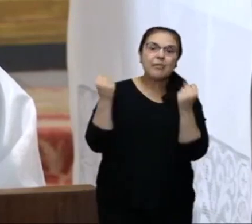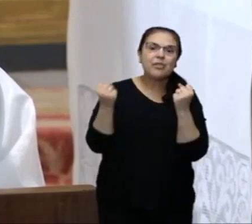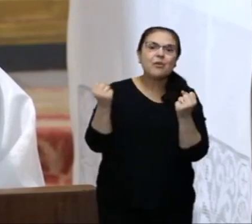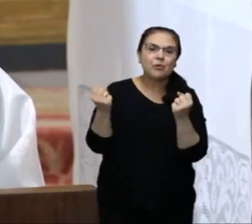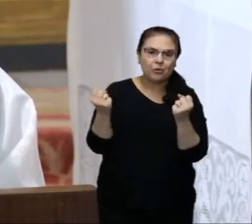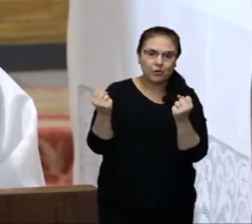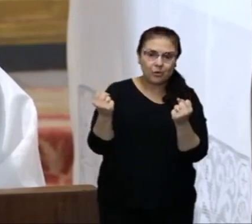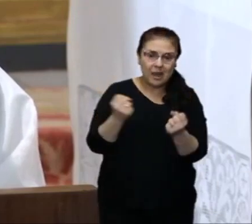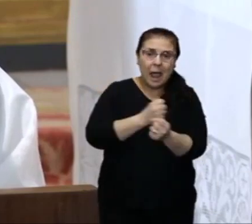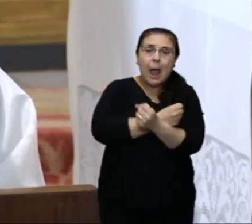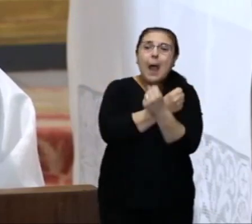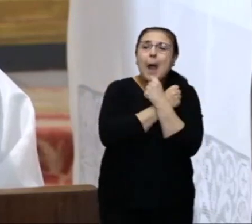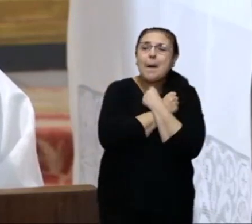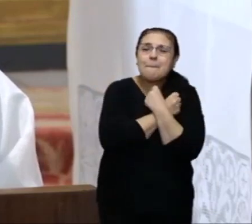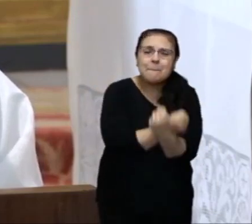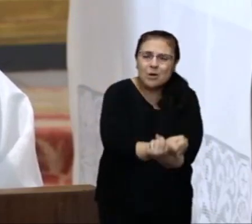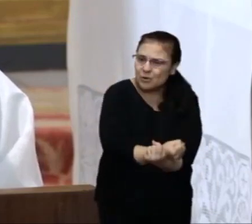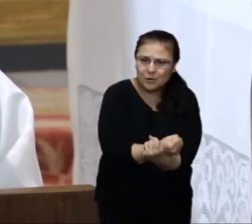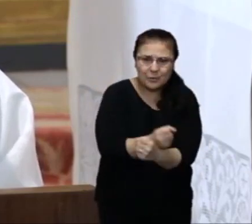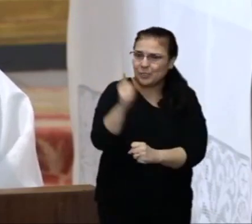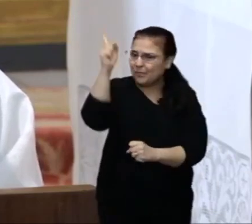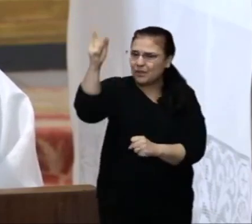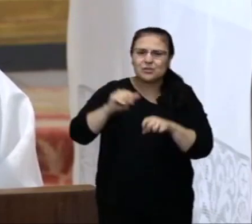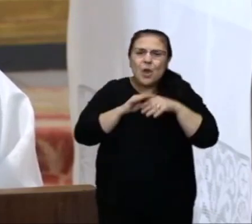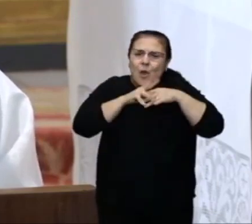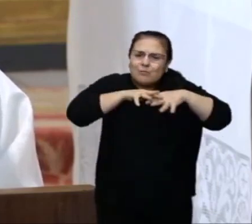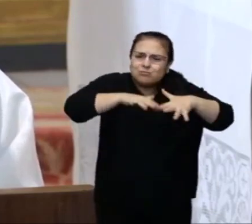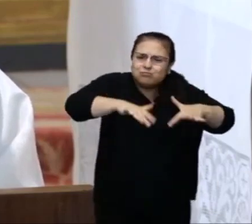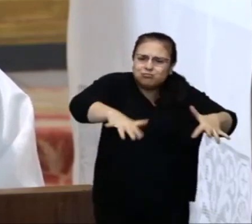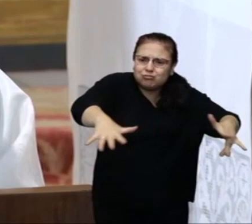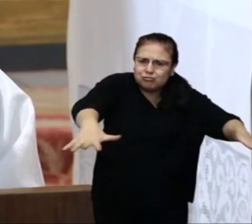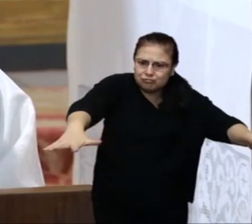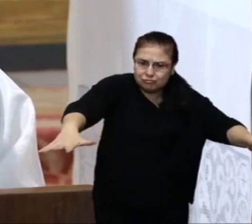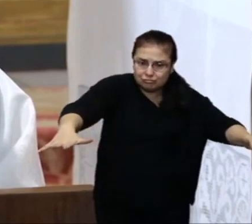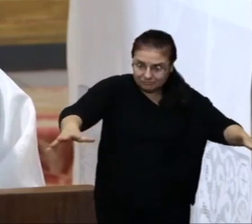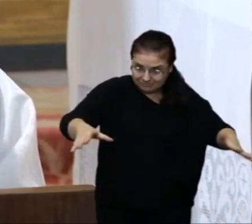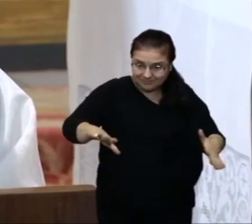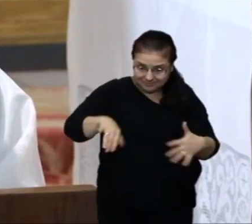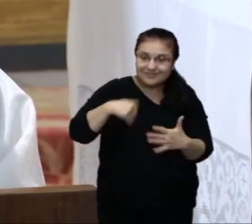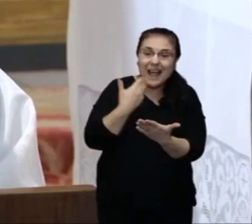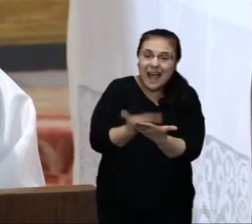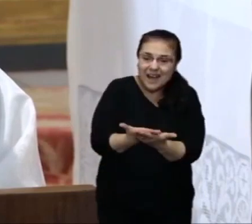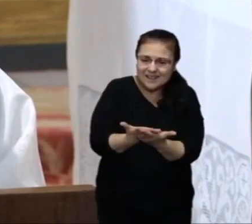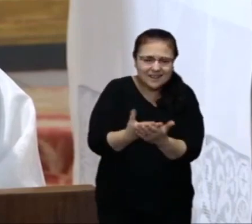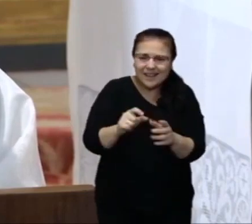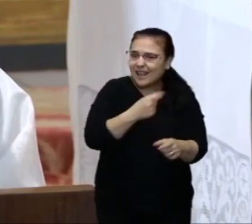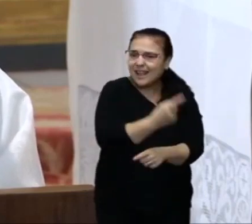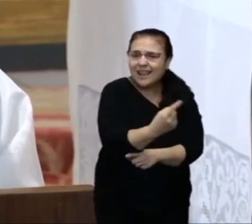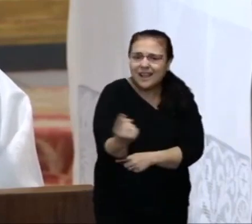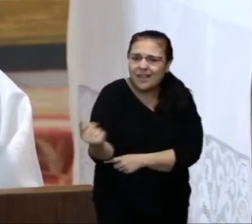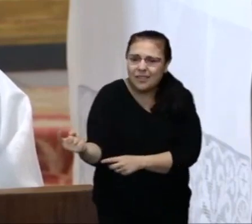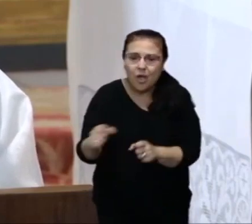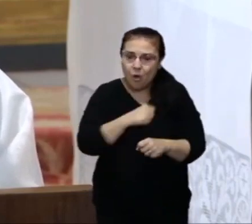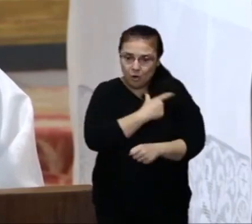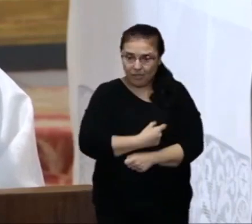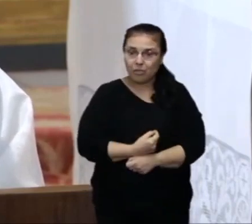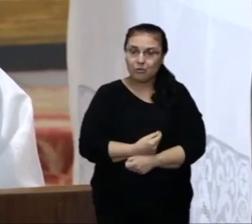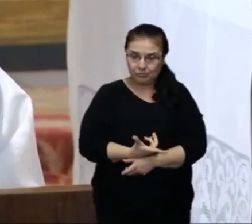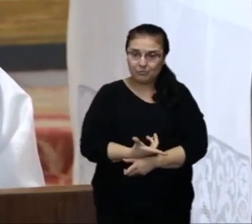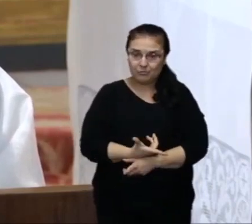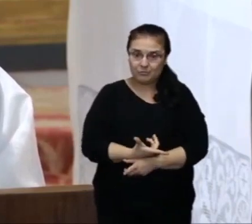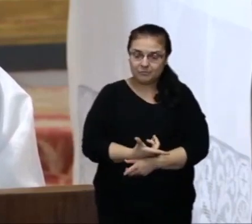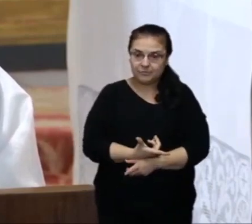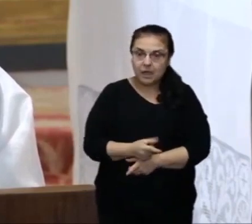es el amor de Dios que se desborda y tiene que llegar a cada corazón. Y nosotros no lo podemos